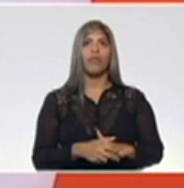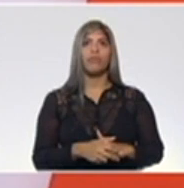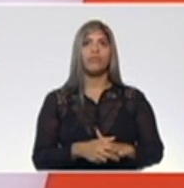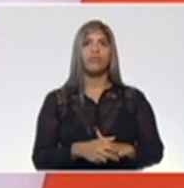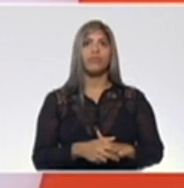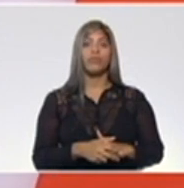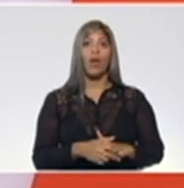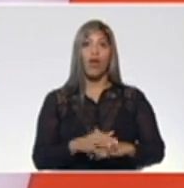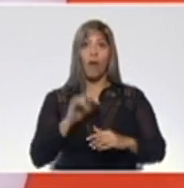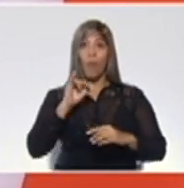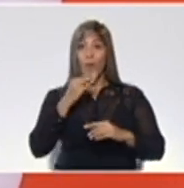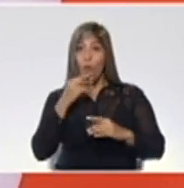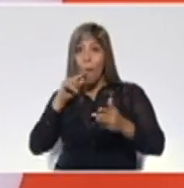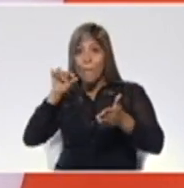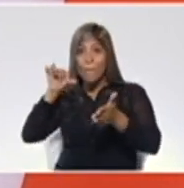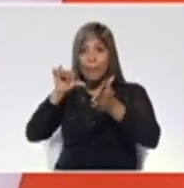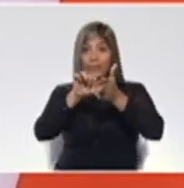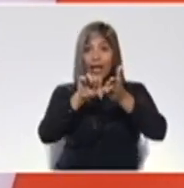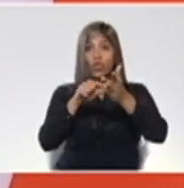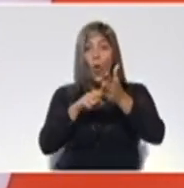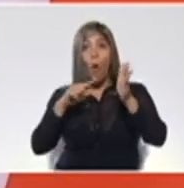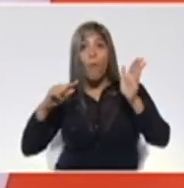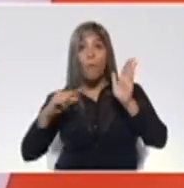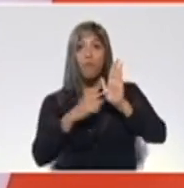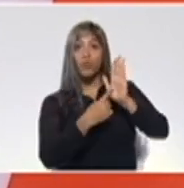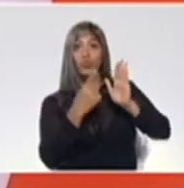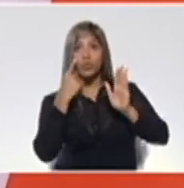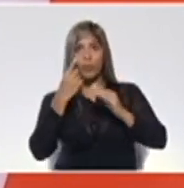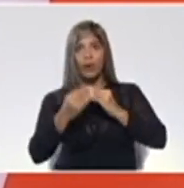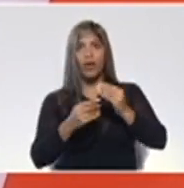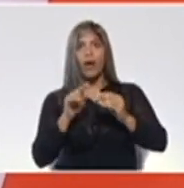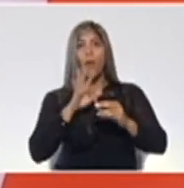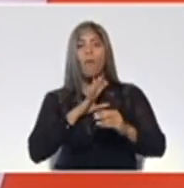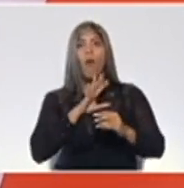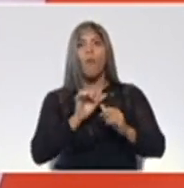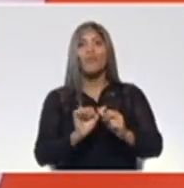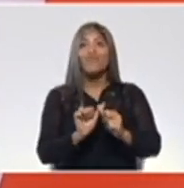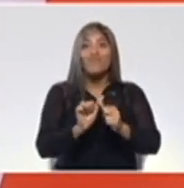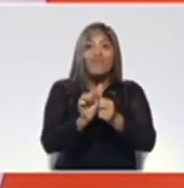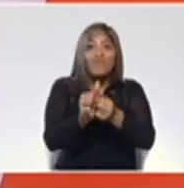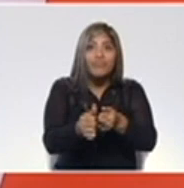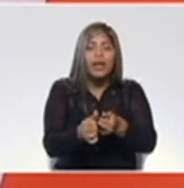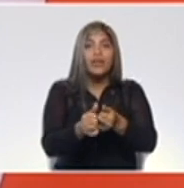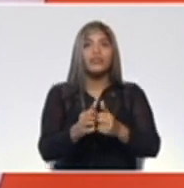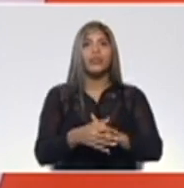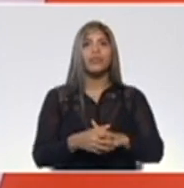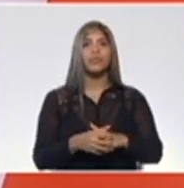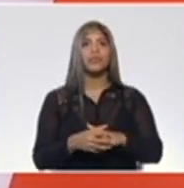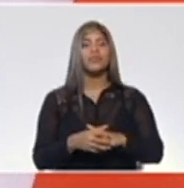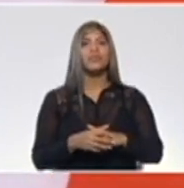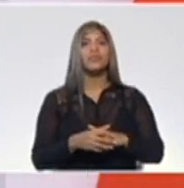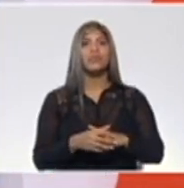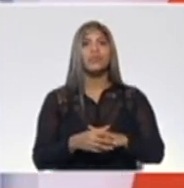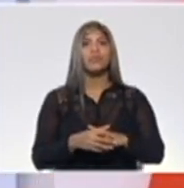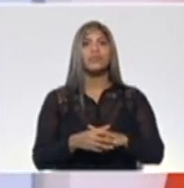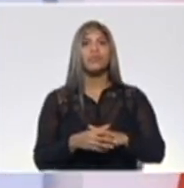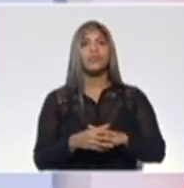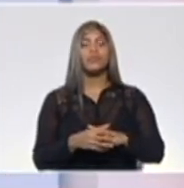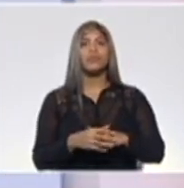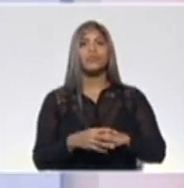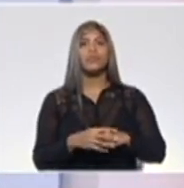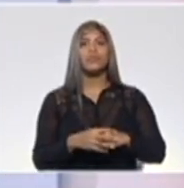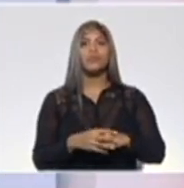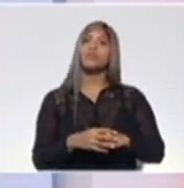donde coinciden ambas rectas, el eje, el origen de coordenada, el puntico que acabo